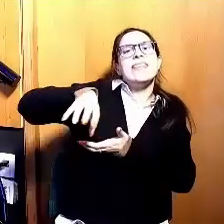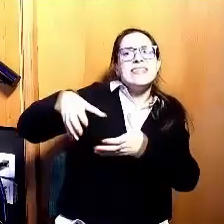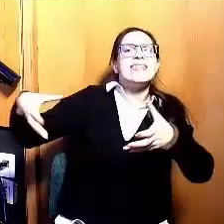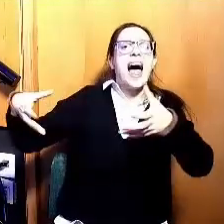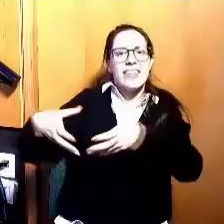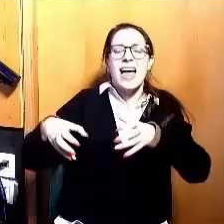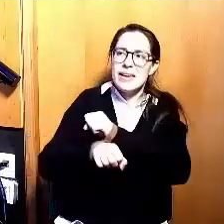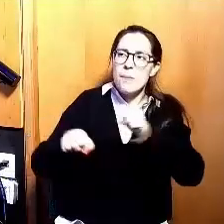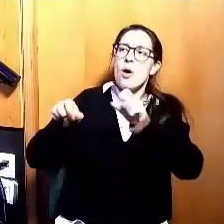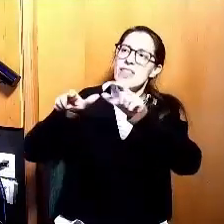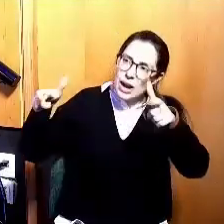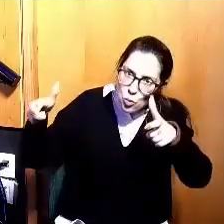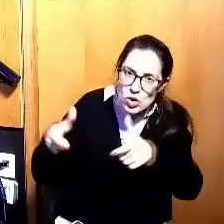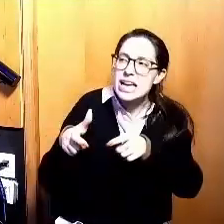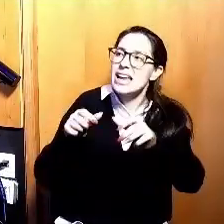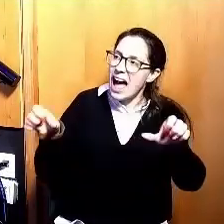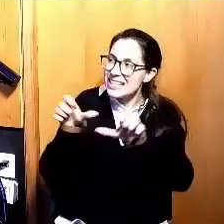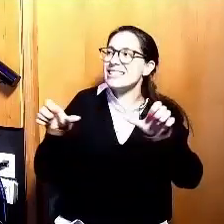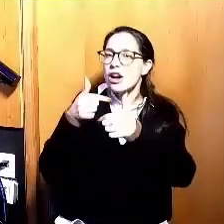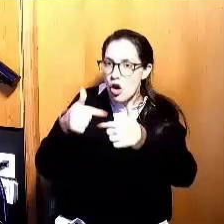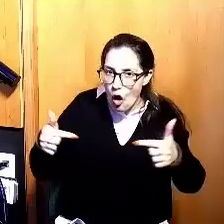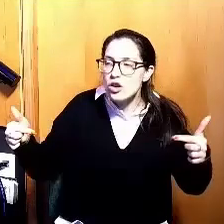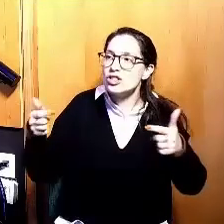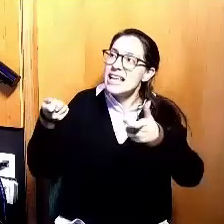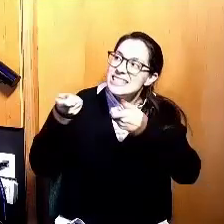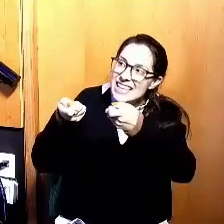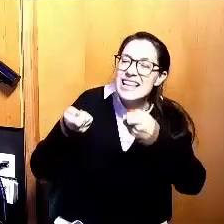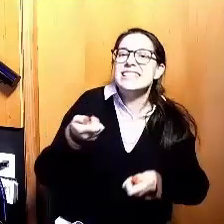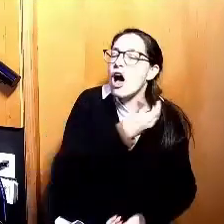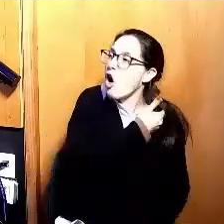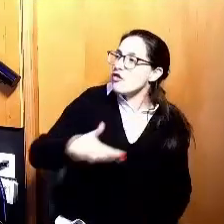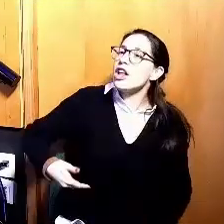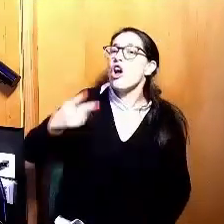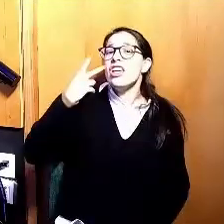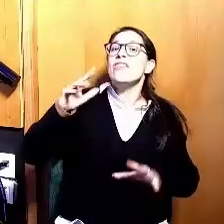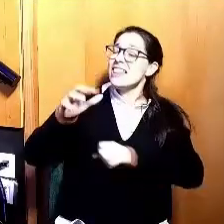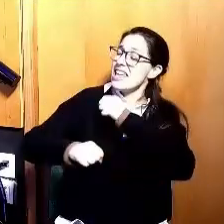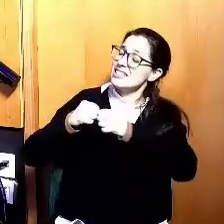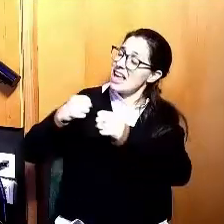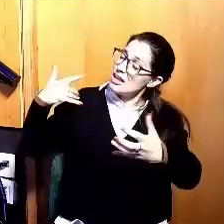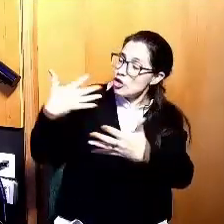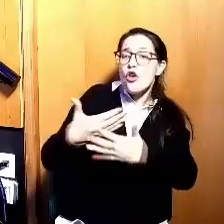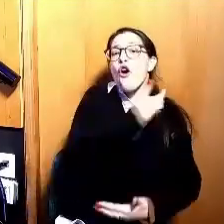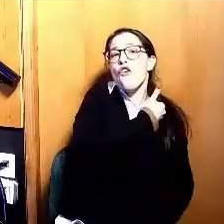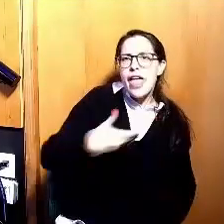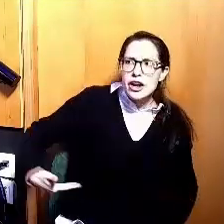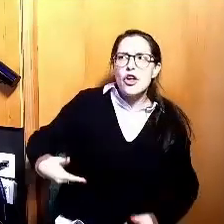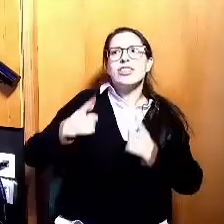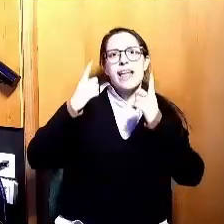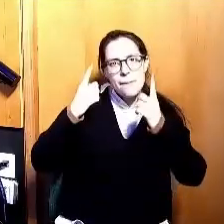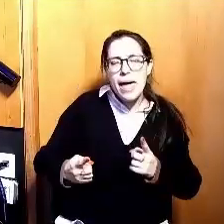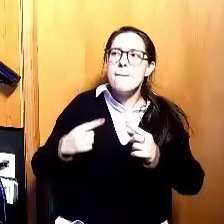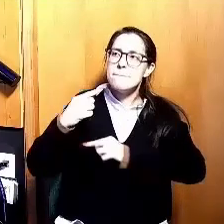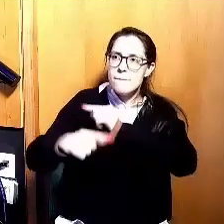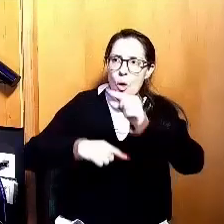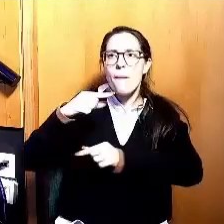hacer incidencia en gobierno, y ver cómo paulatinamente los gobiernos a lo largo de estos 10 años sí fueron apropiándose de la agenda de